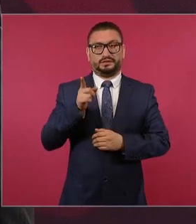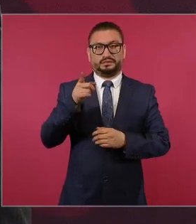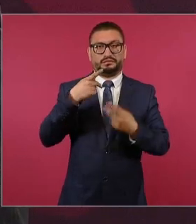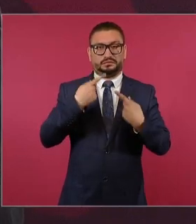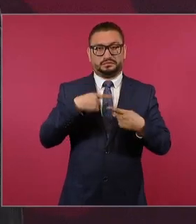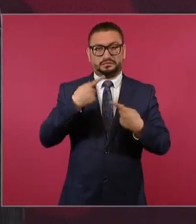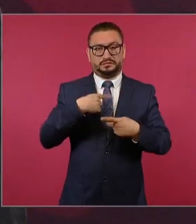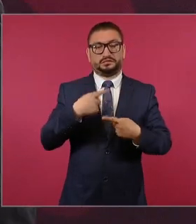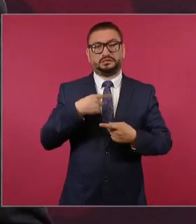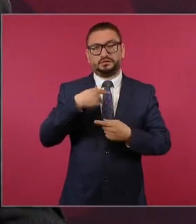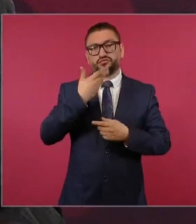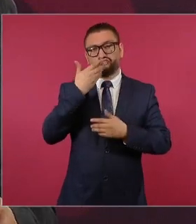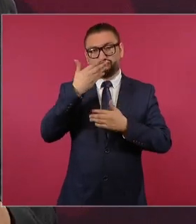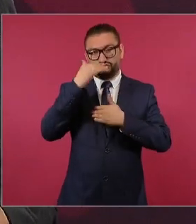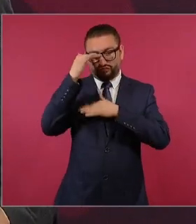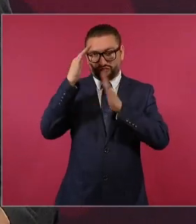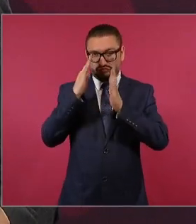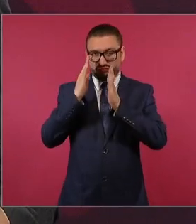intelectualidad conservadora,